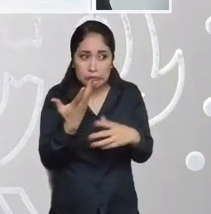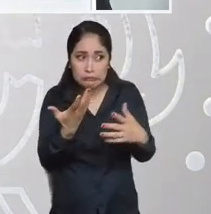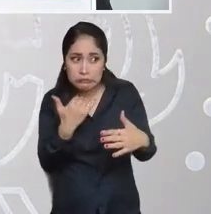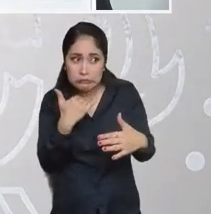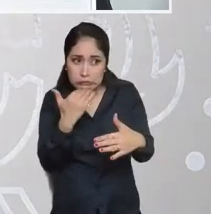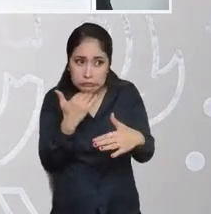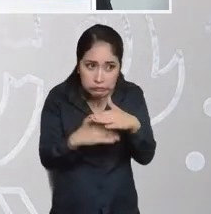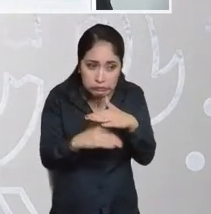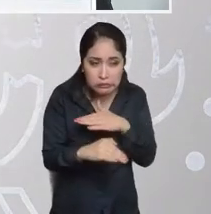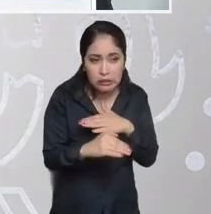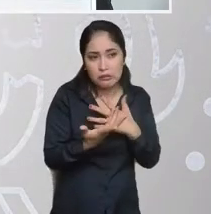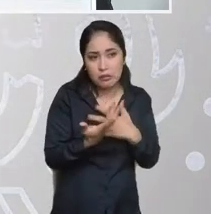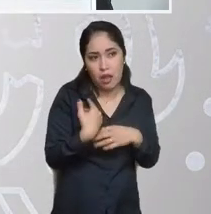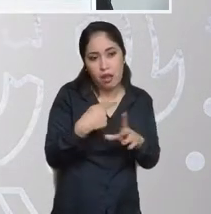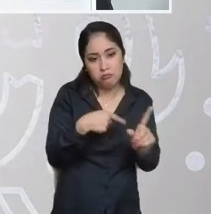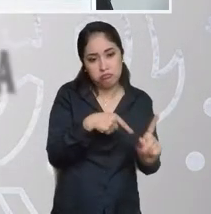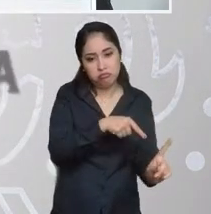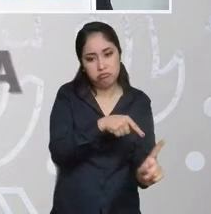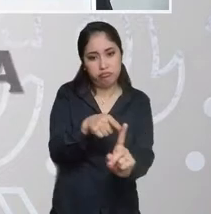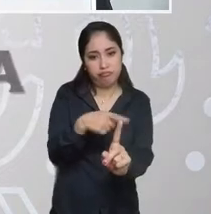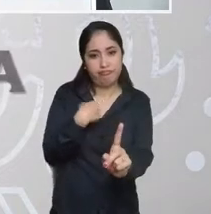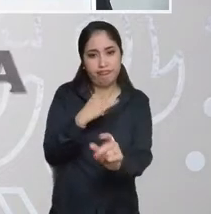a no meternos en problema.